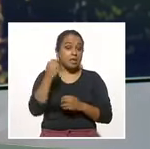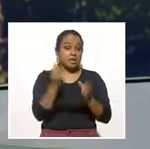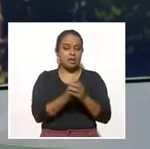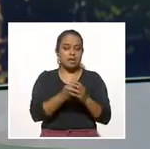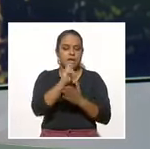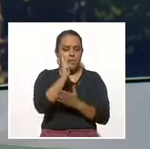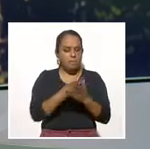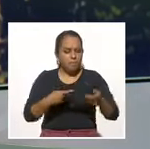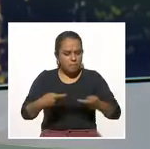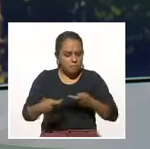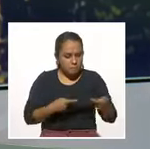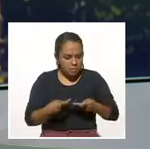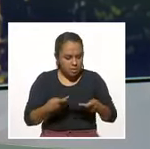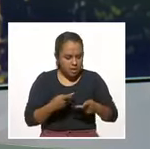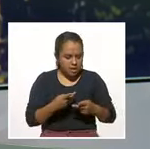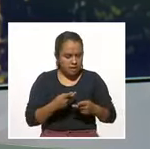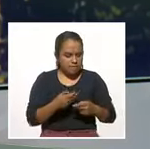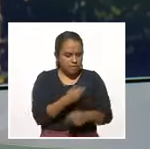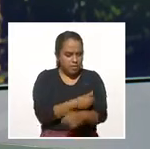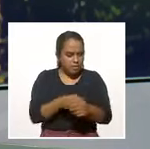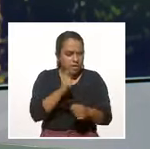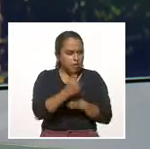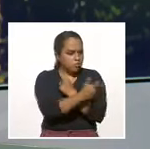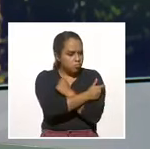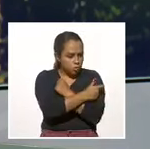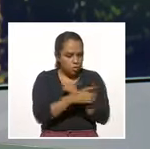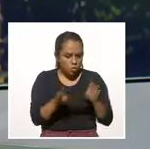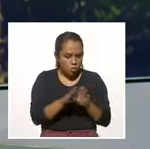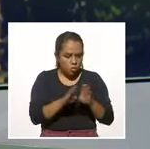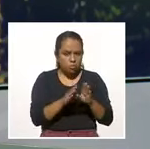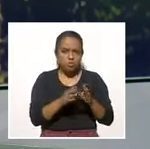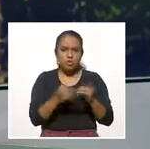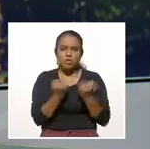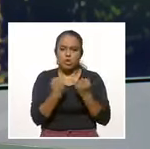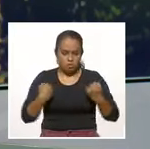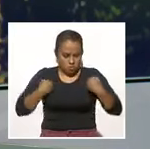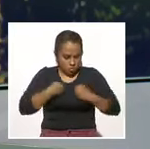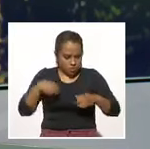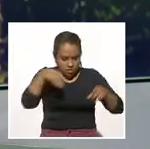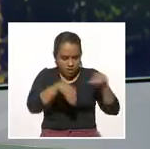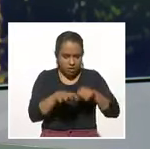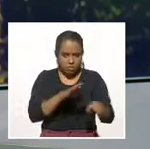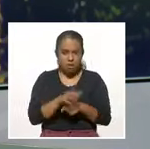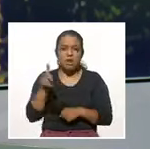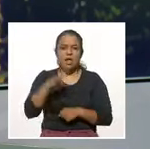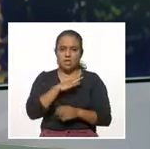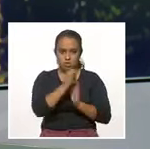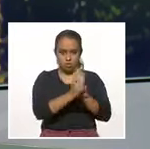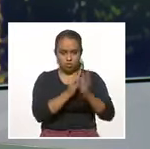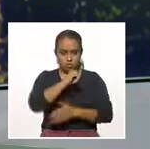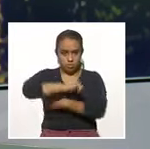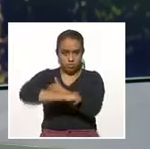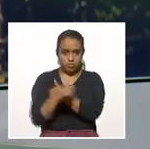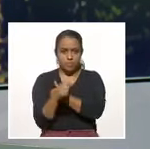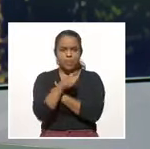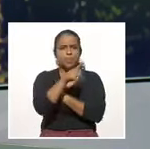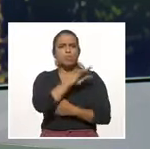Plan Familiar de Protección Civil y Mochila de Emergencia. Está en el canal de YouTube de la Coordinación Nacional de Protección Civil. Lo podemos